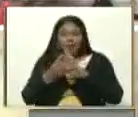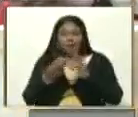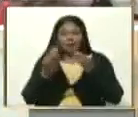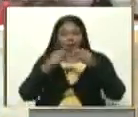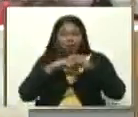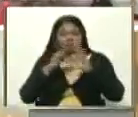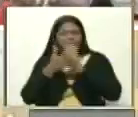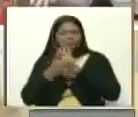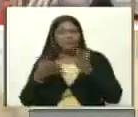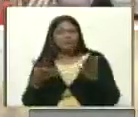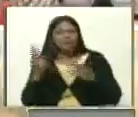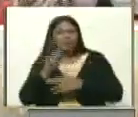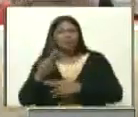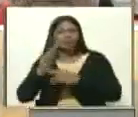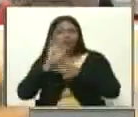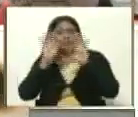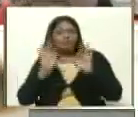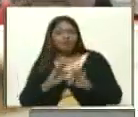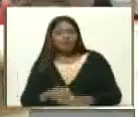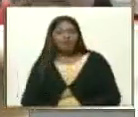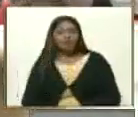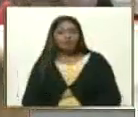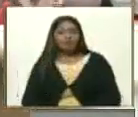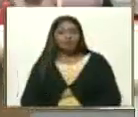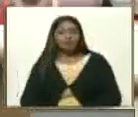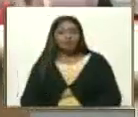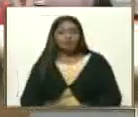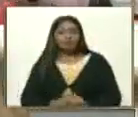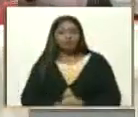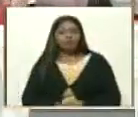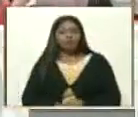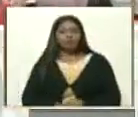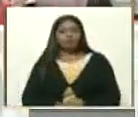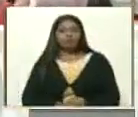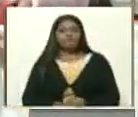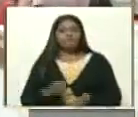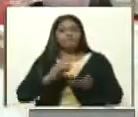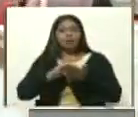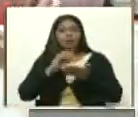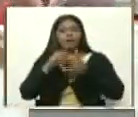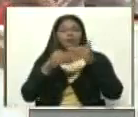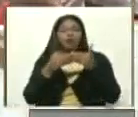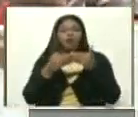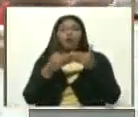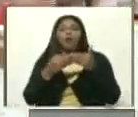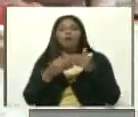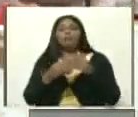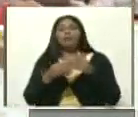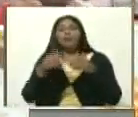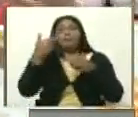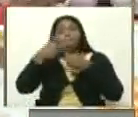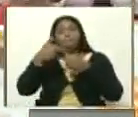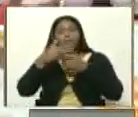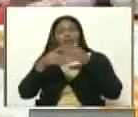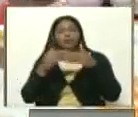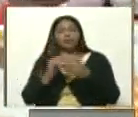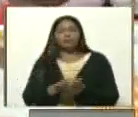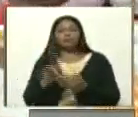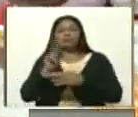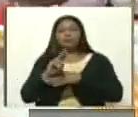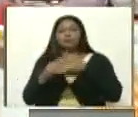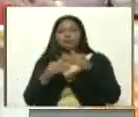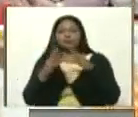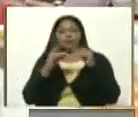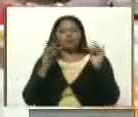se usa el mecanismo de el repostaje de combustible o abastecer combustible como una medida de coerción, como se ha dicho ya